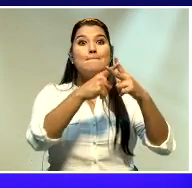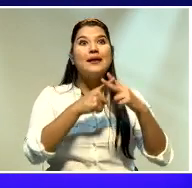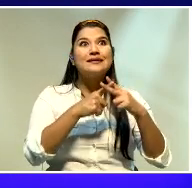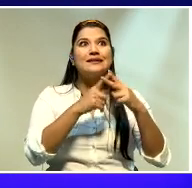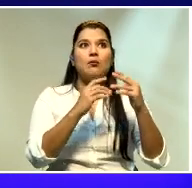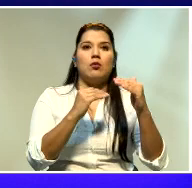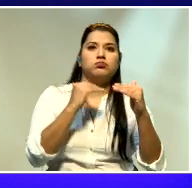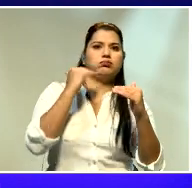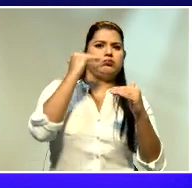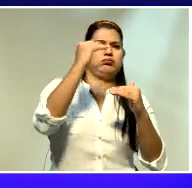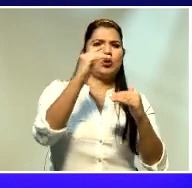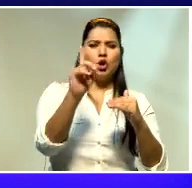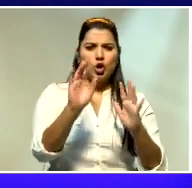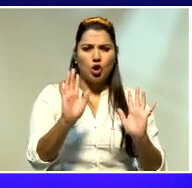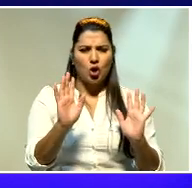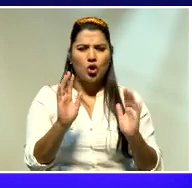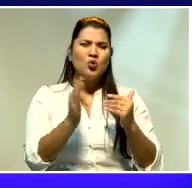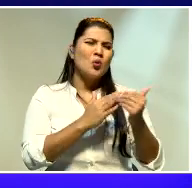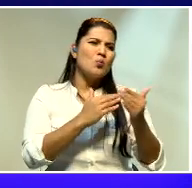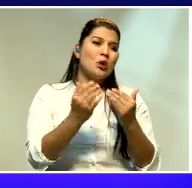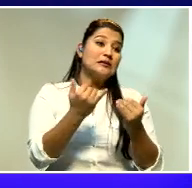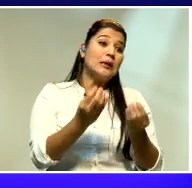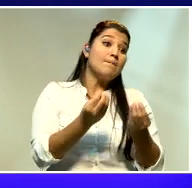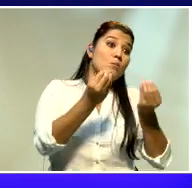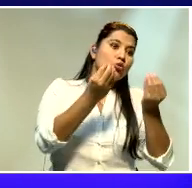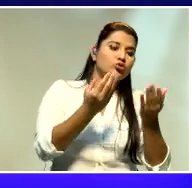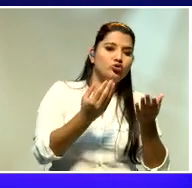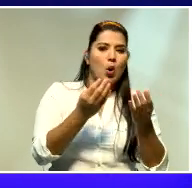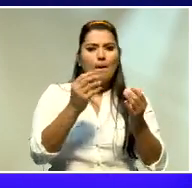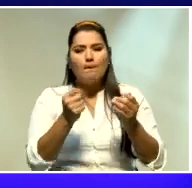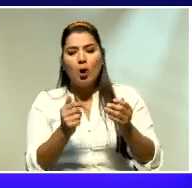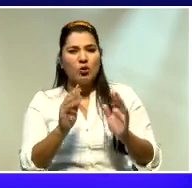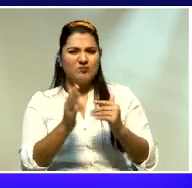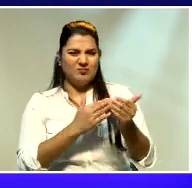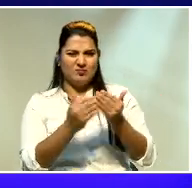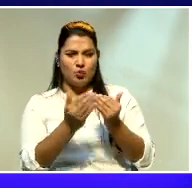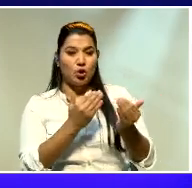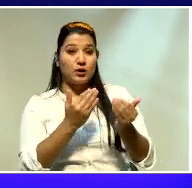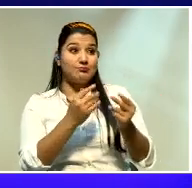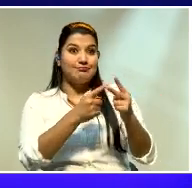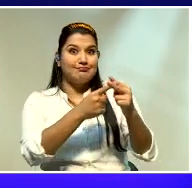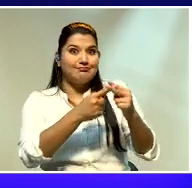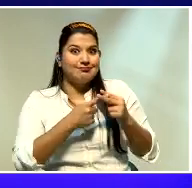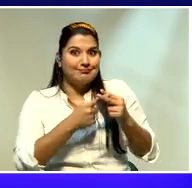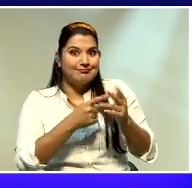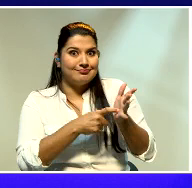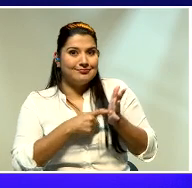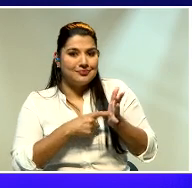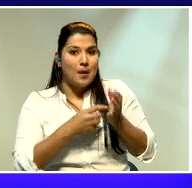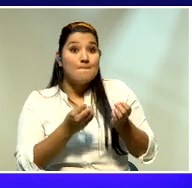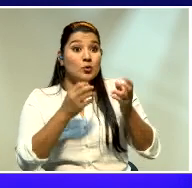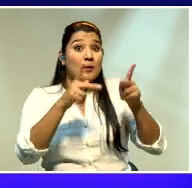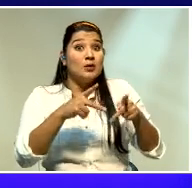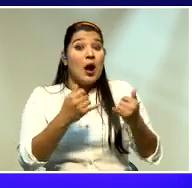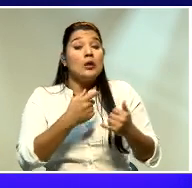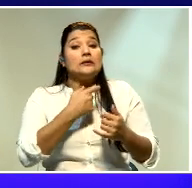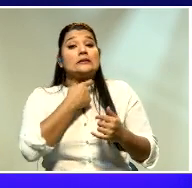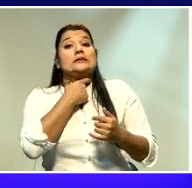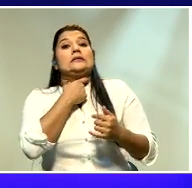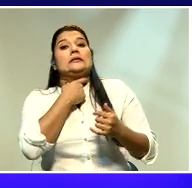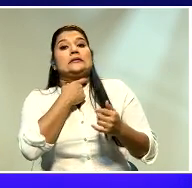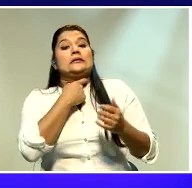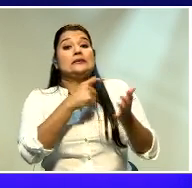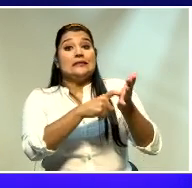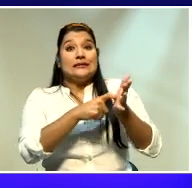en realidad el tema no es si es es endeudamiento. Mucha gente está hasta el cuello de deudas.